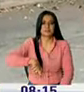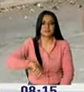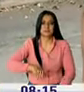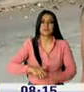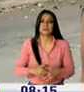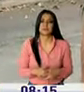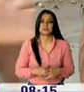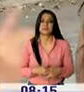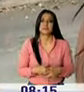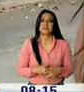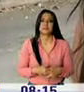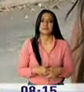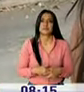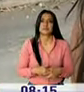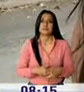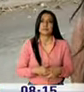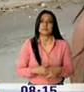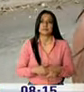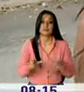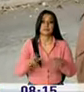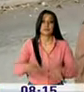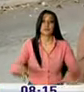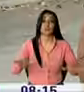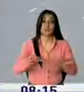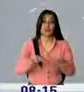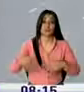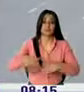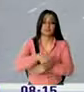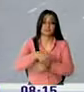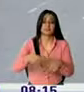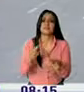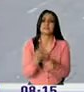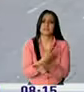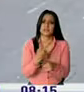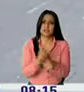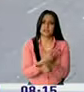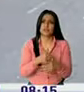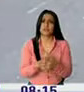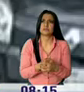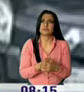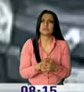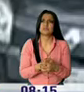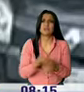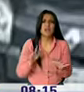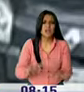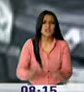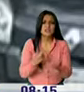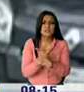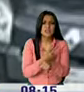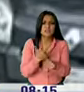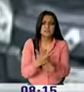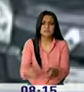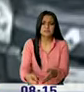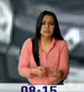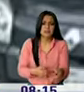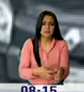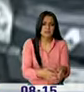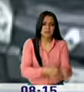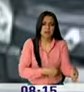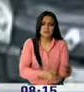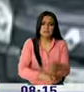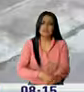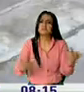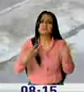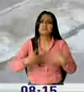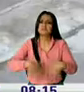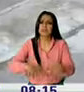y en realidad se ha vuelto súper peligrosa esta calle. La acción se repite tres veces más y es en cuestión de minutos que termina el trabajo. Luego,